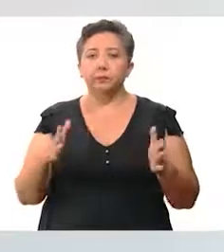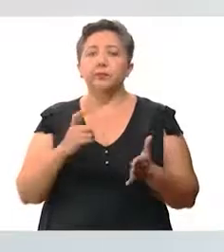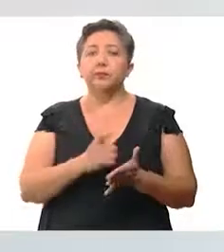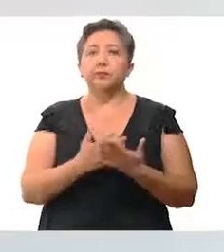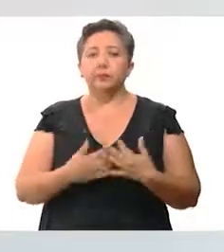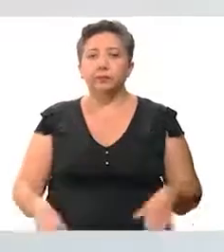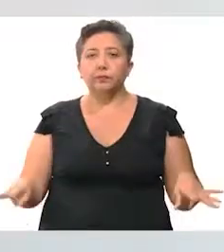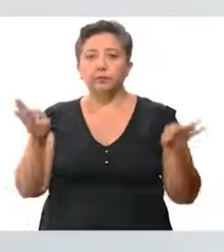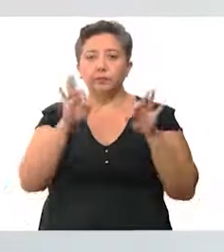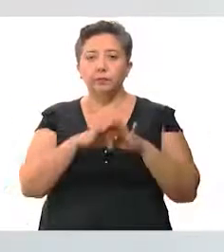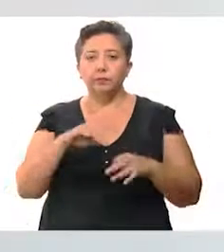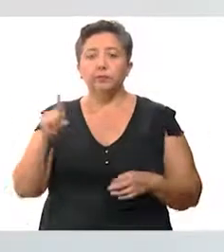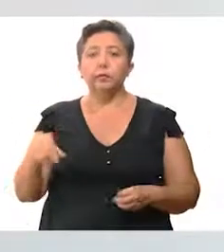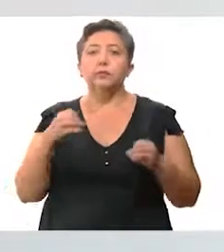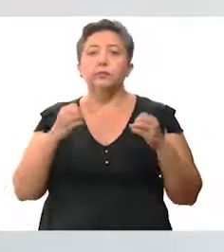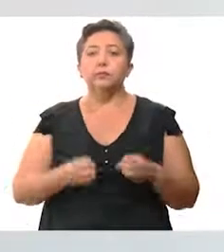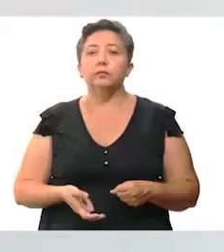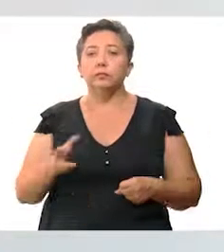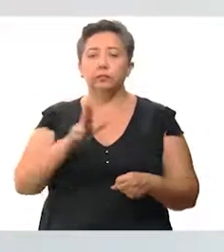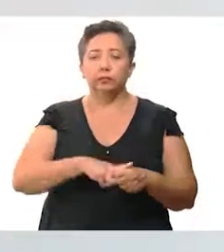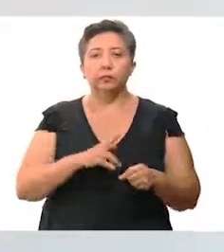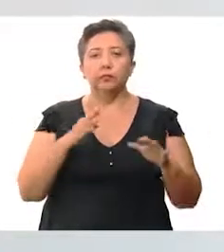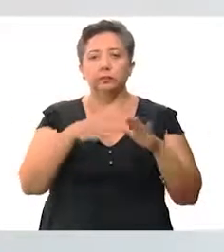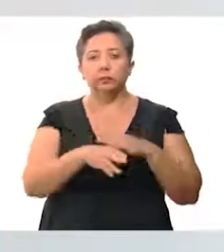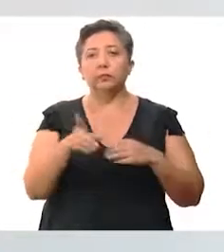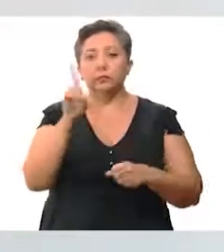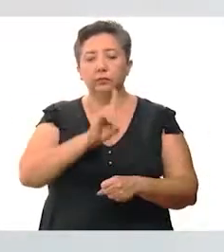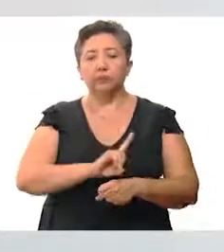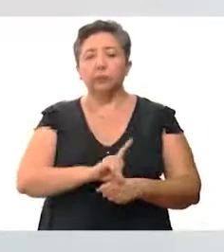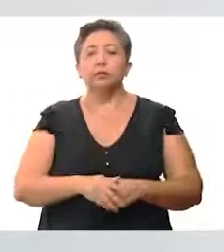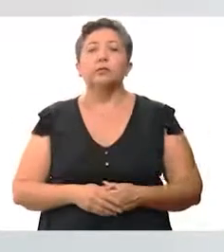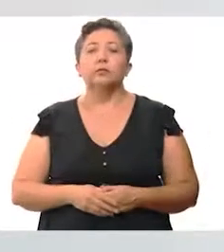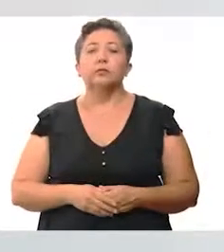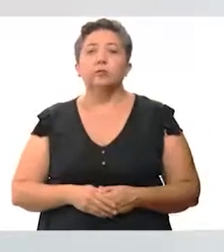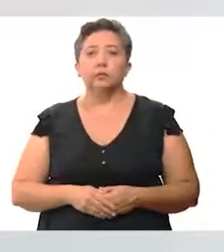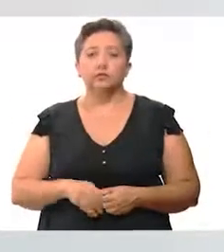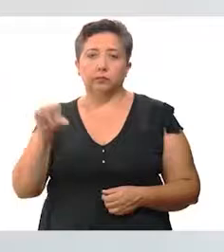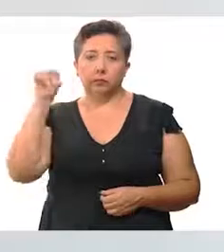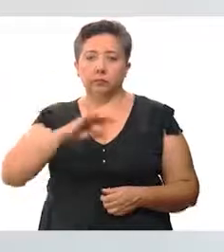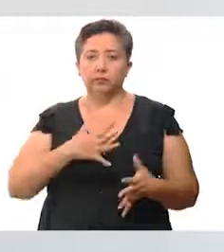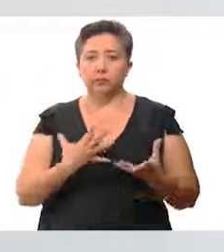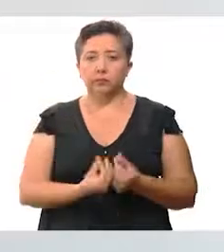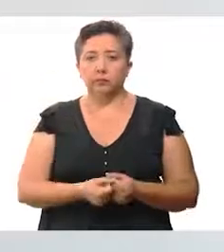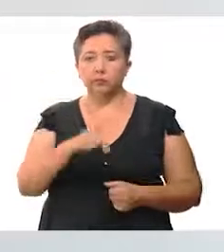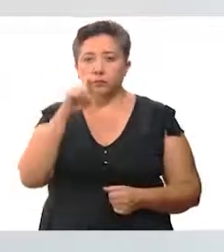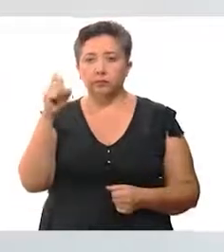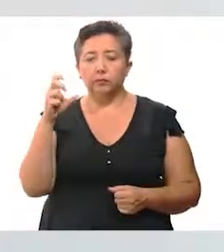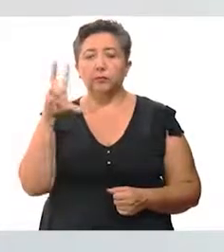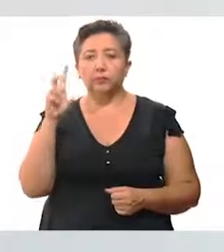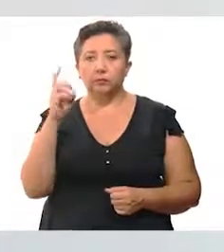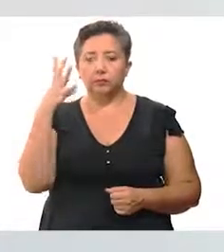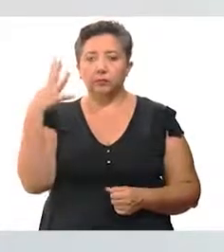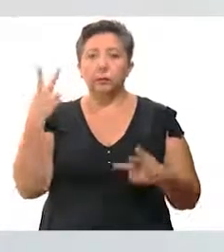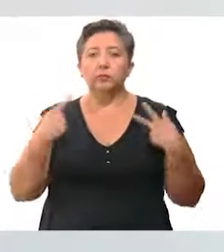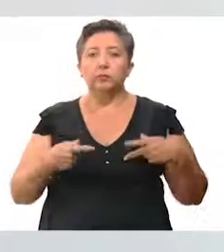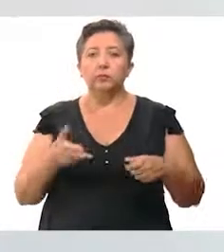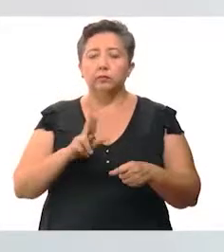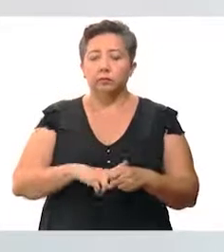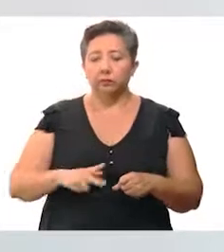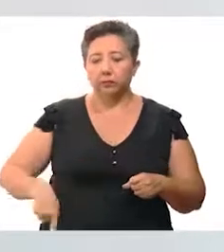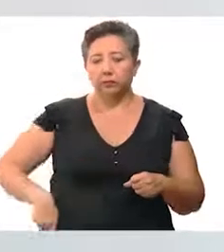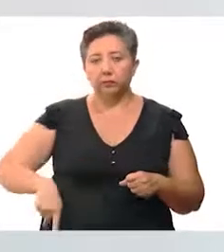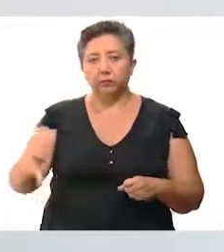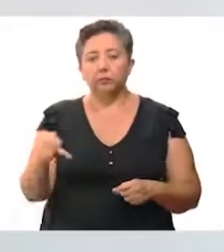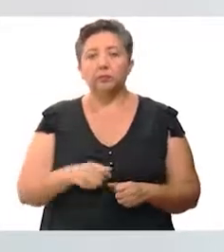reapertura económica los datos más importantes son la ocupación hospitalaria y los ingresos diarios. El día de hoy tenemos 134 pacientes en